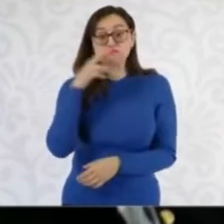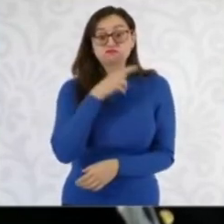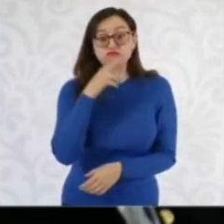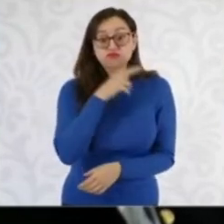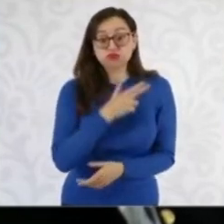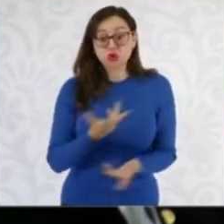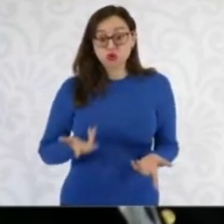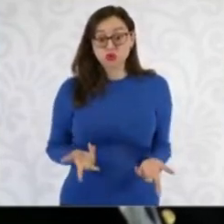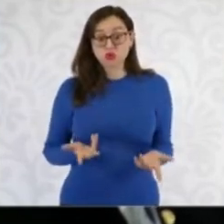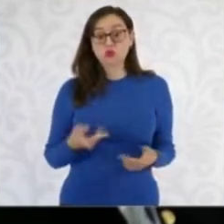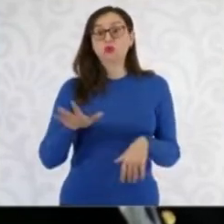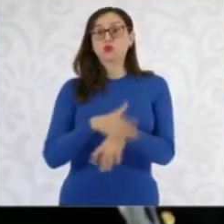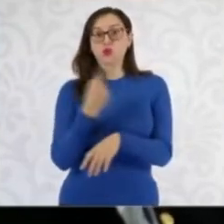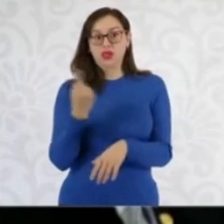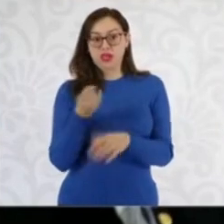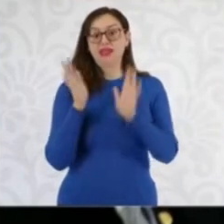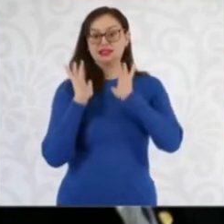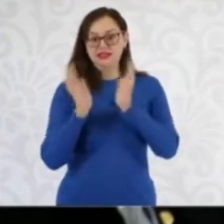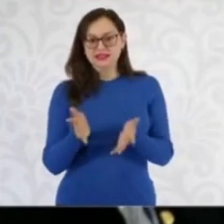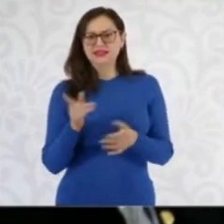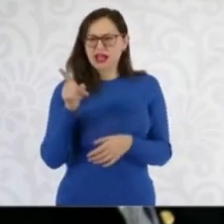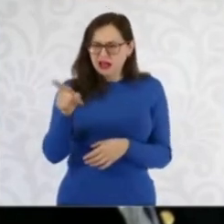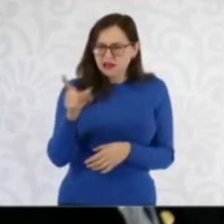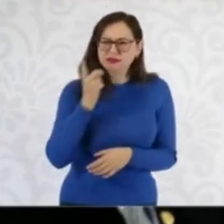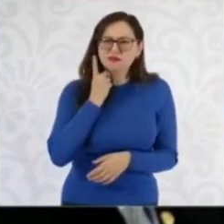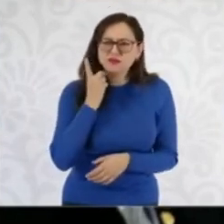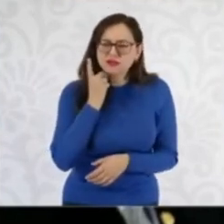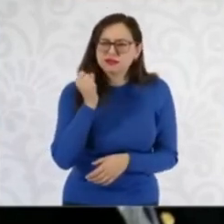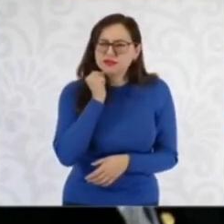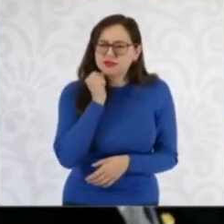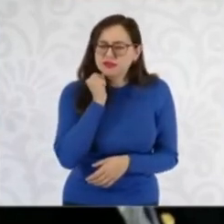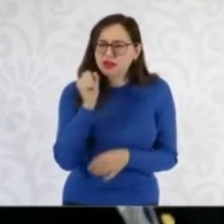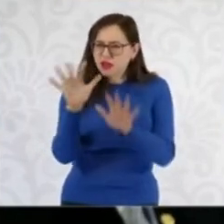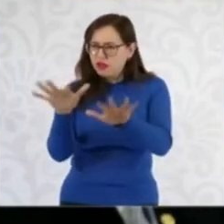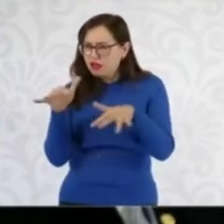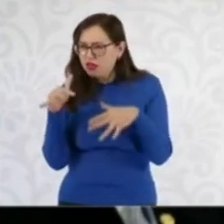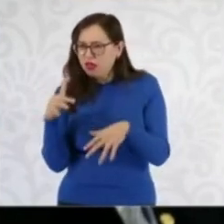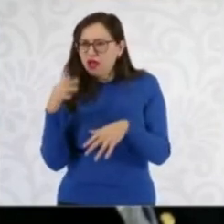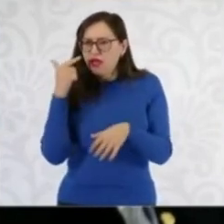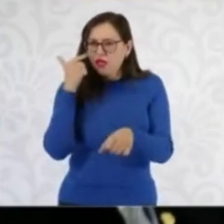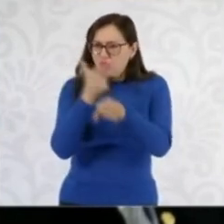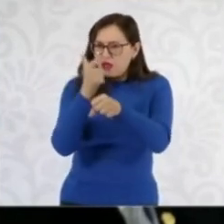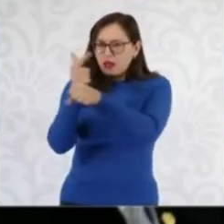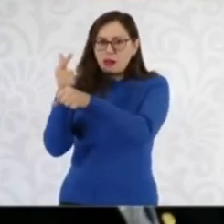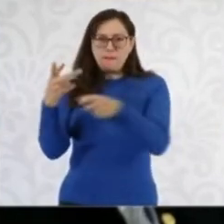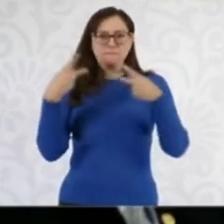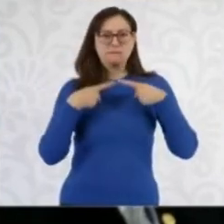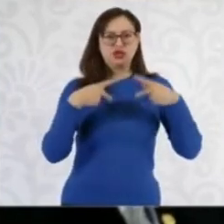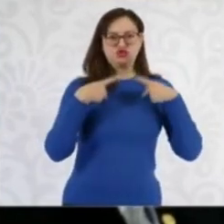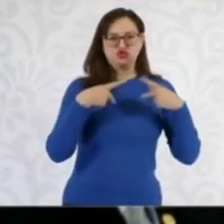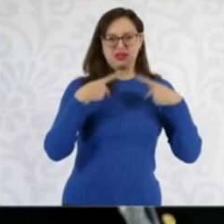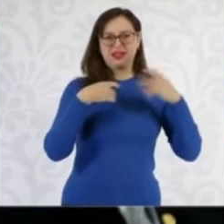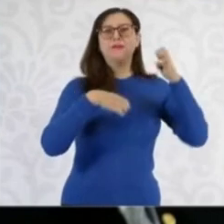están viendo a estos lobbies que son muy poderosos ahí en el Congreso, que están yendo a cabildear, pues para